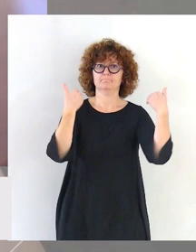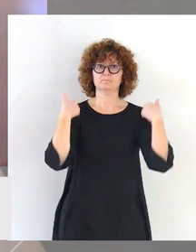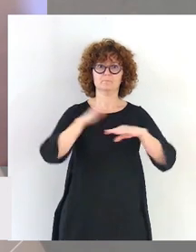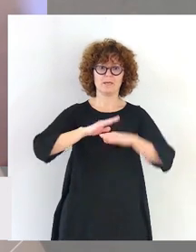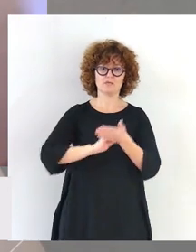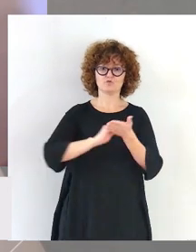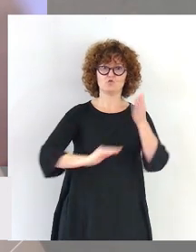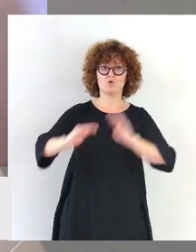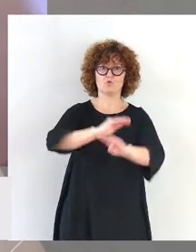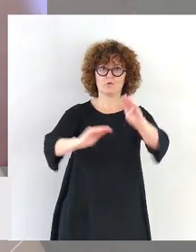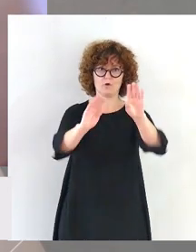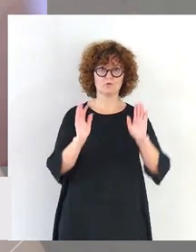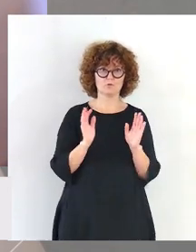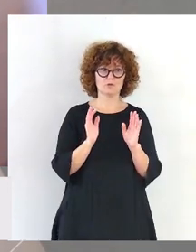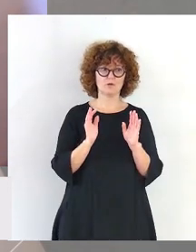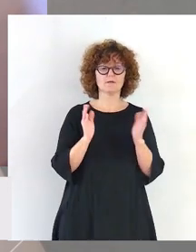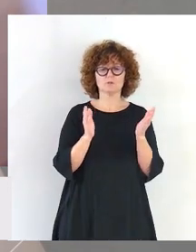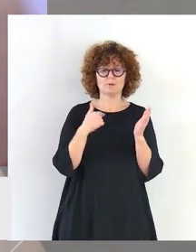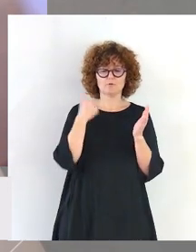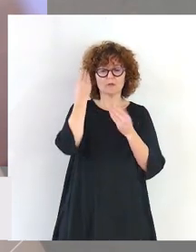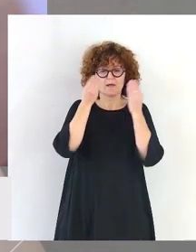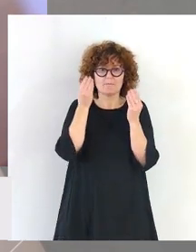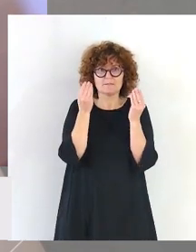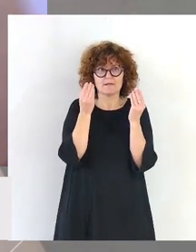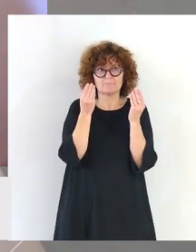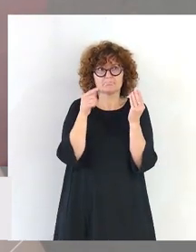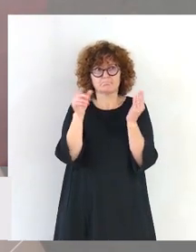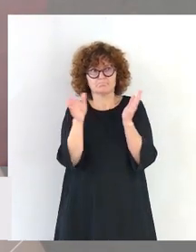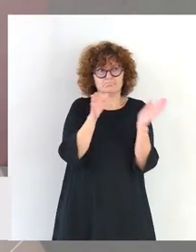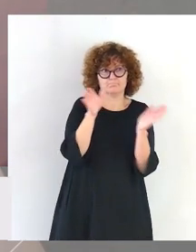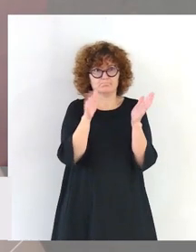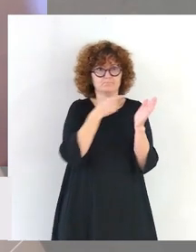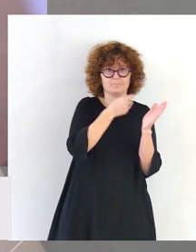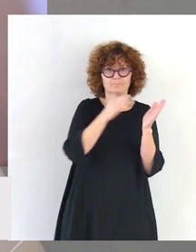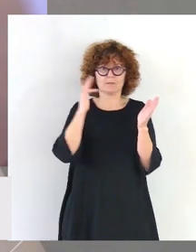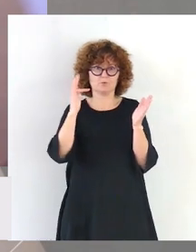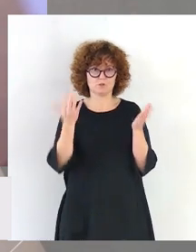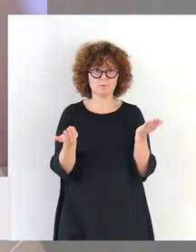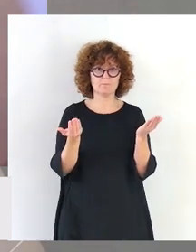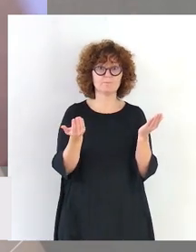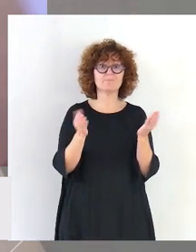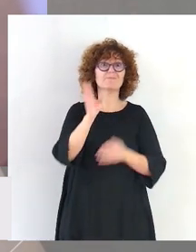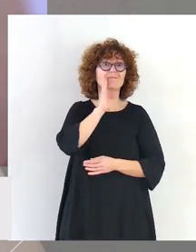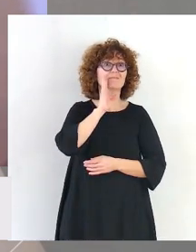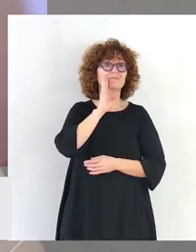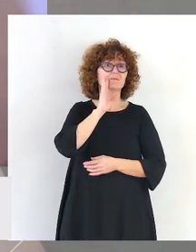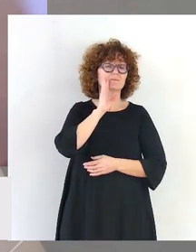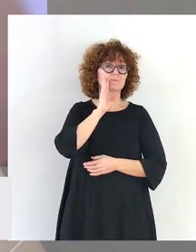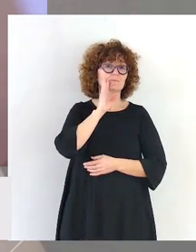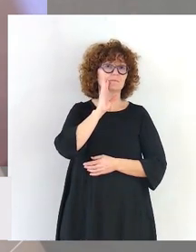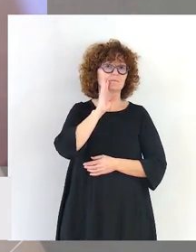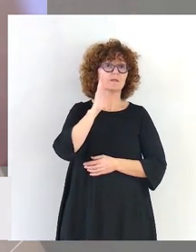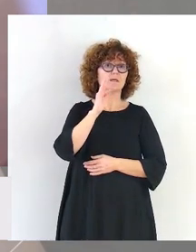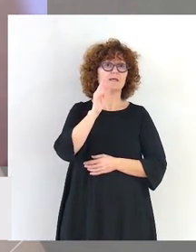a a Bueno a quedarnos con eso y bueno como comentaba también terés en el en la última evaluación del